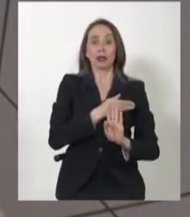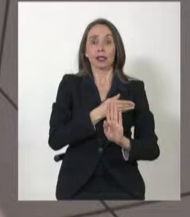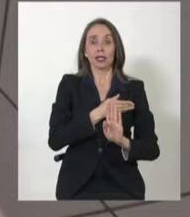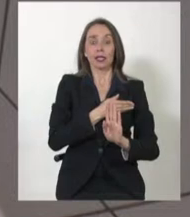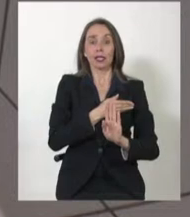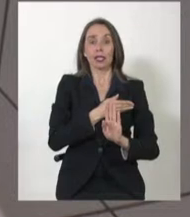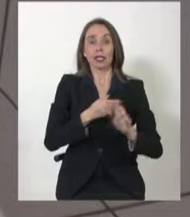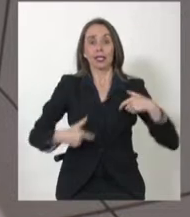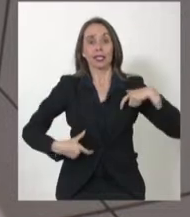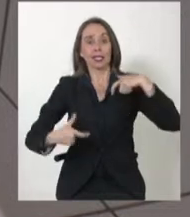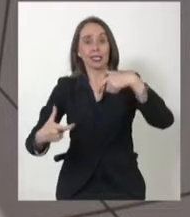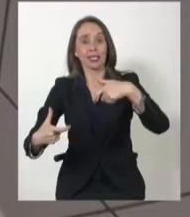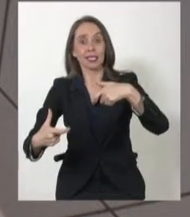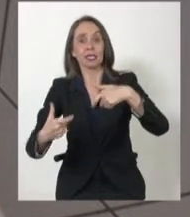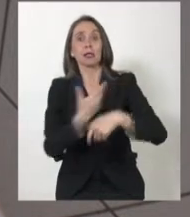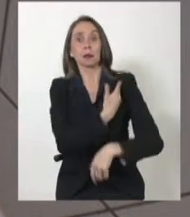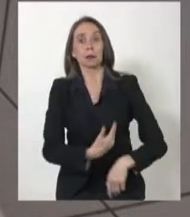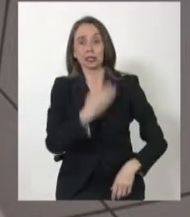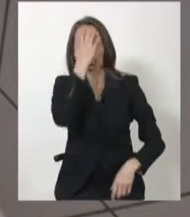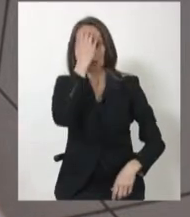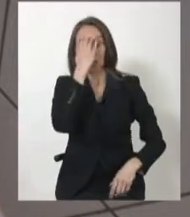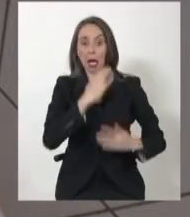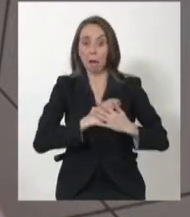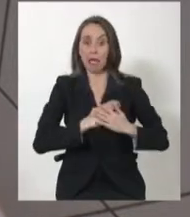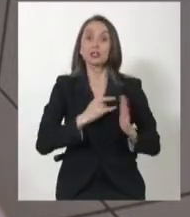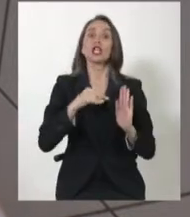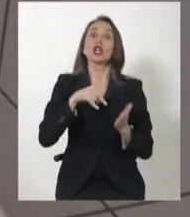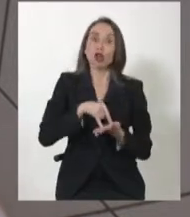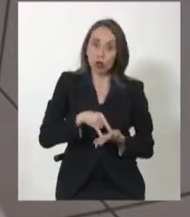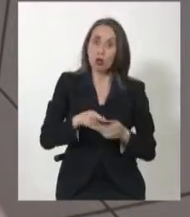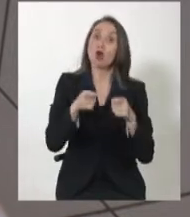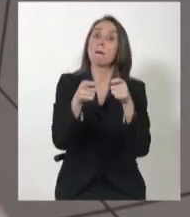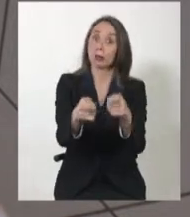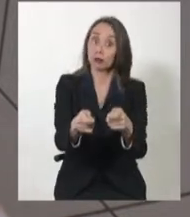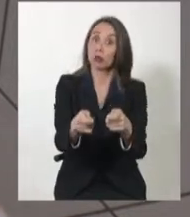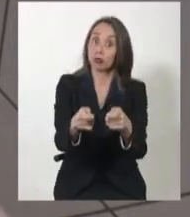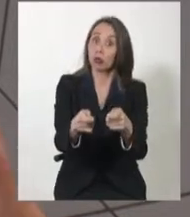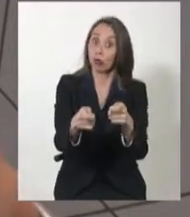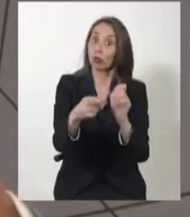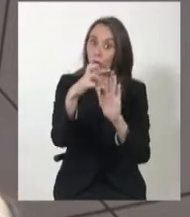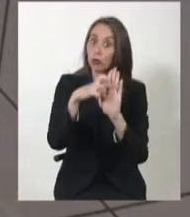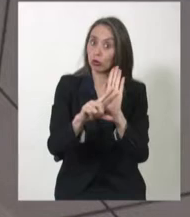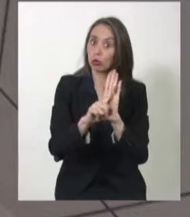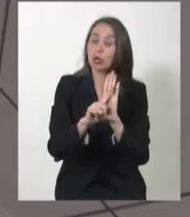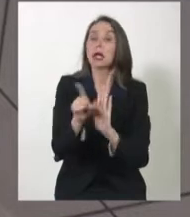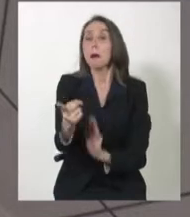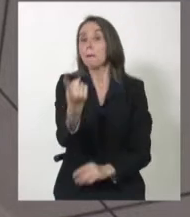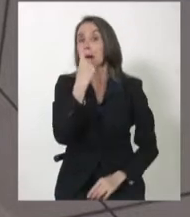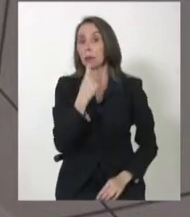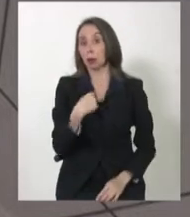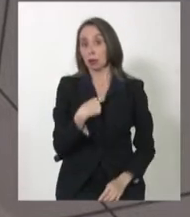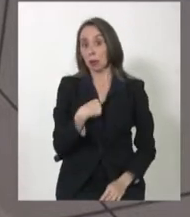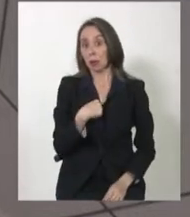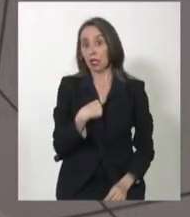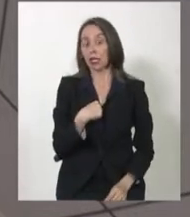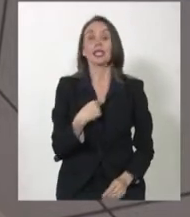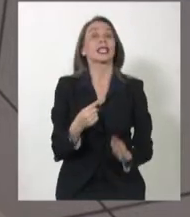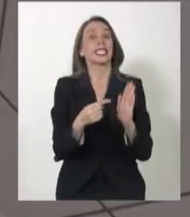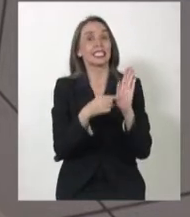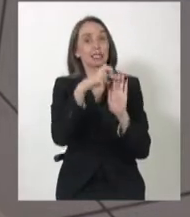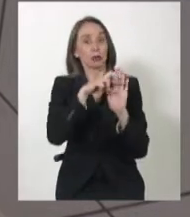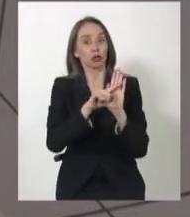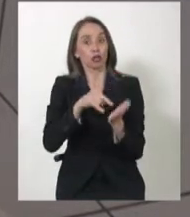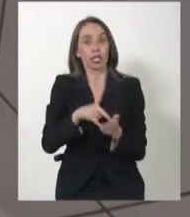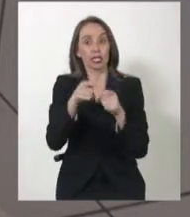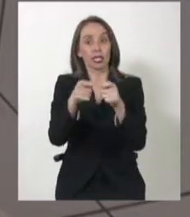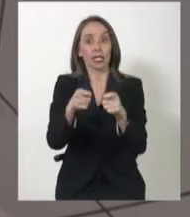pocos días antes del término de su gobierno la presidenta Bachelet. Ahora, si me preguntan a mí, ese proyecto yo